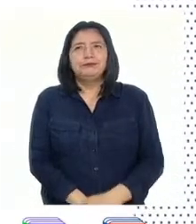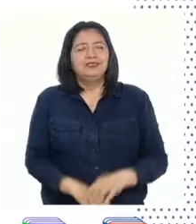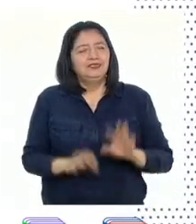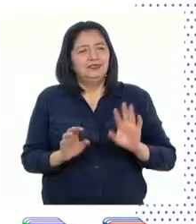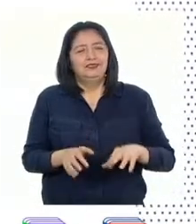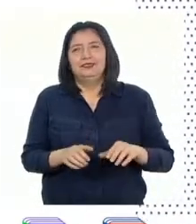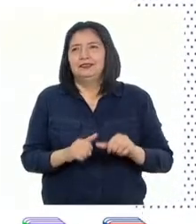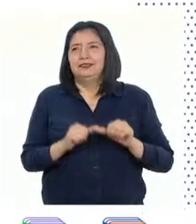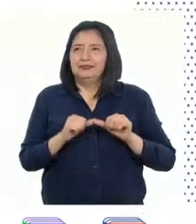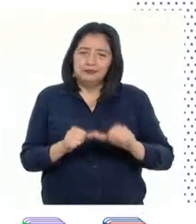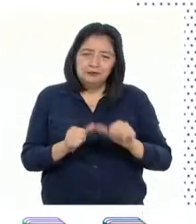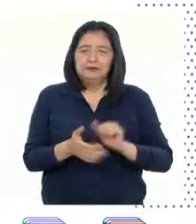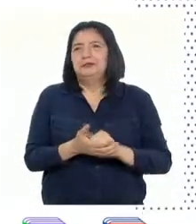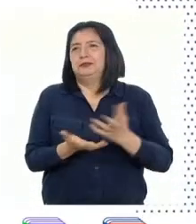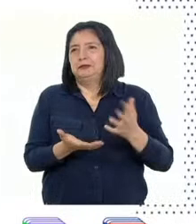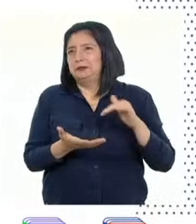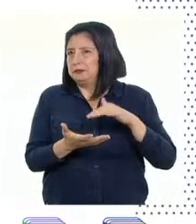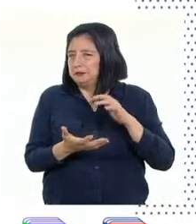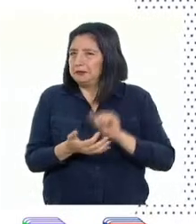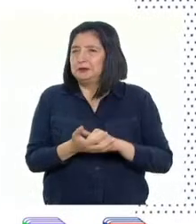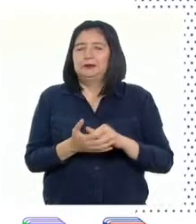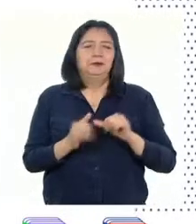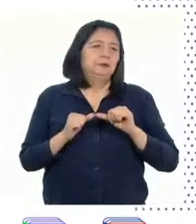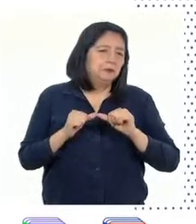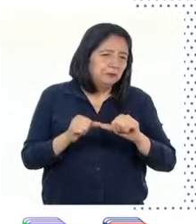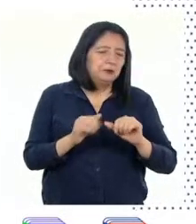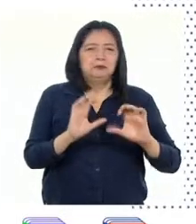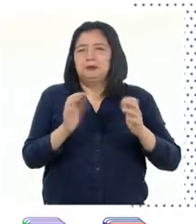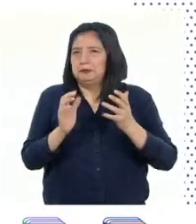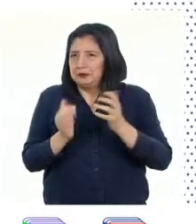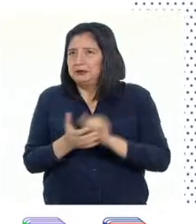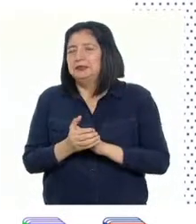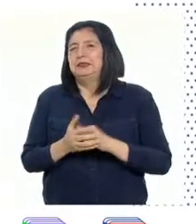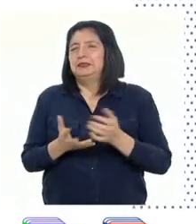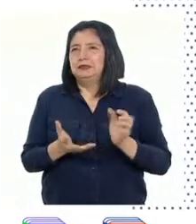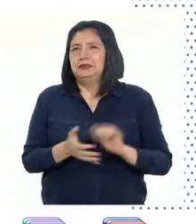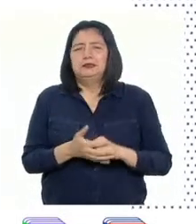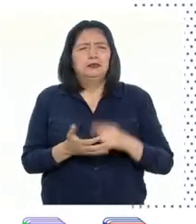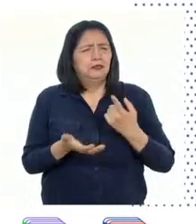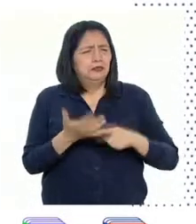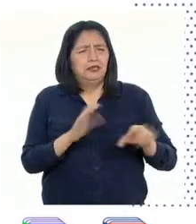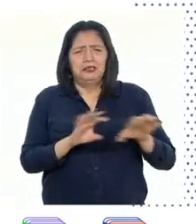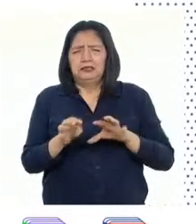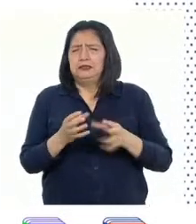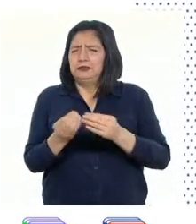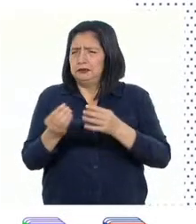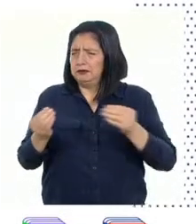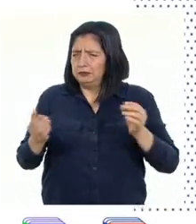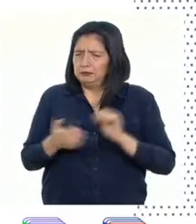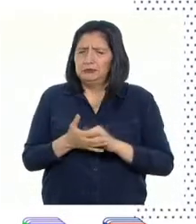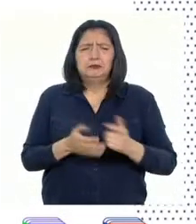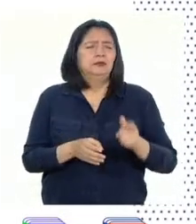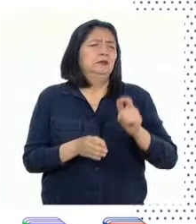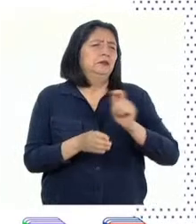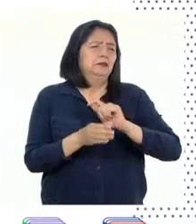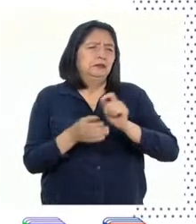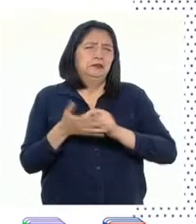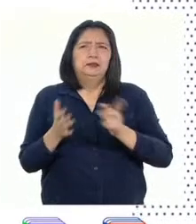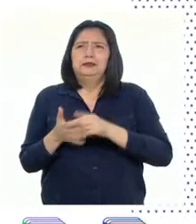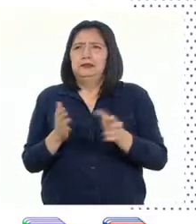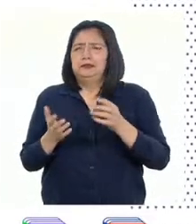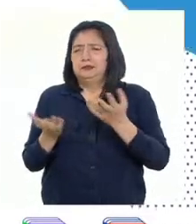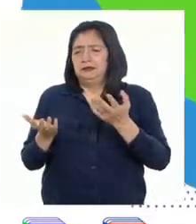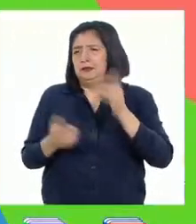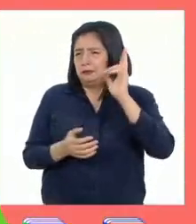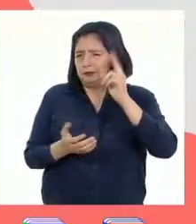Seguir con el desarrollo, seguir con mis clases, realizar varias actividades con ellos, seguir las